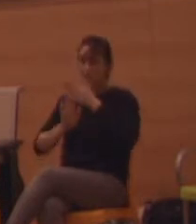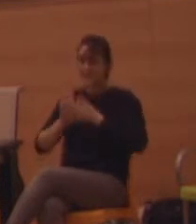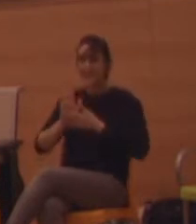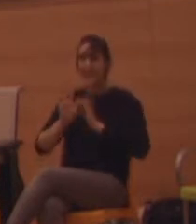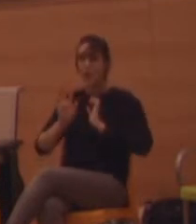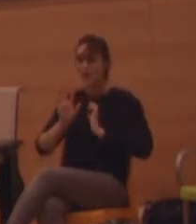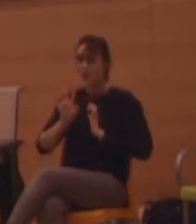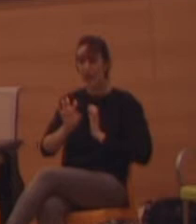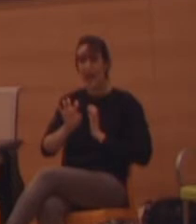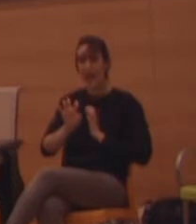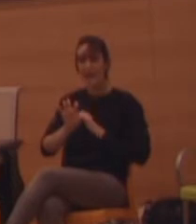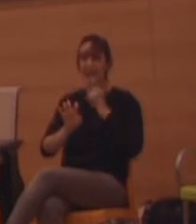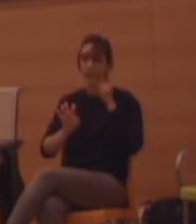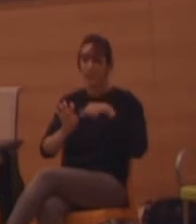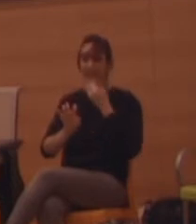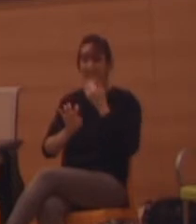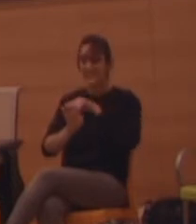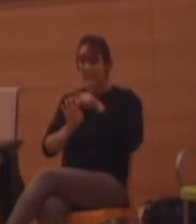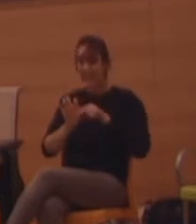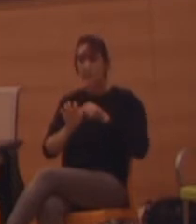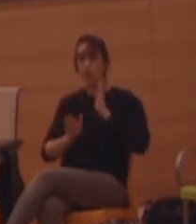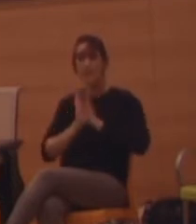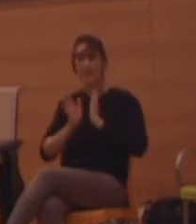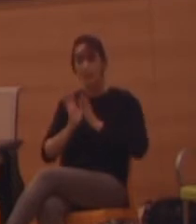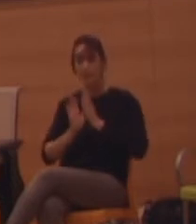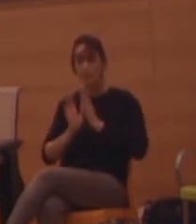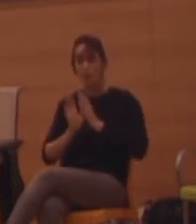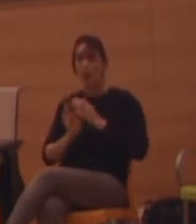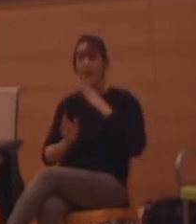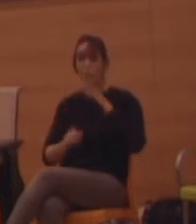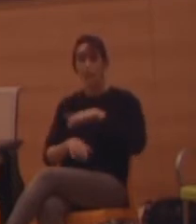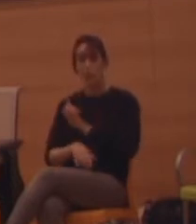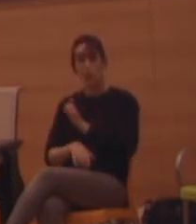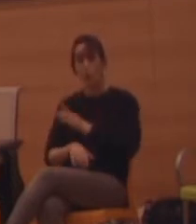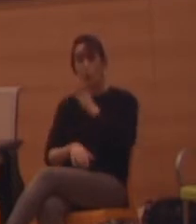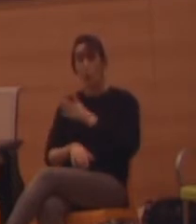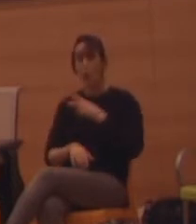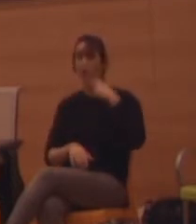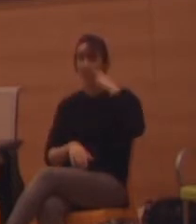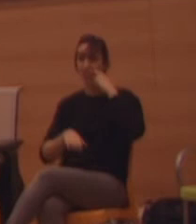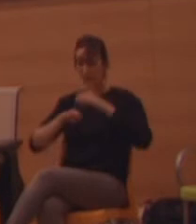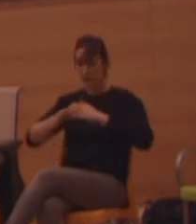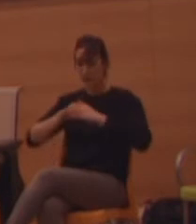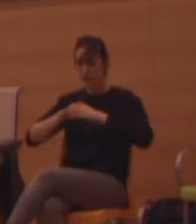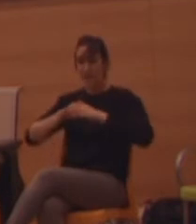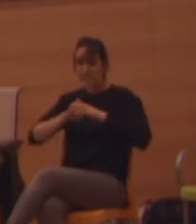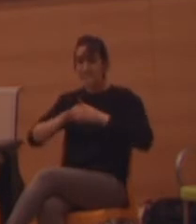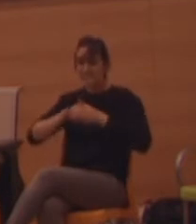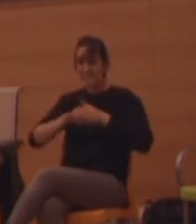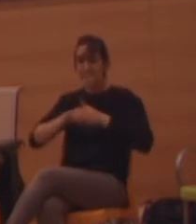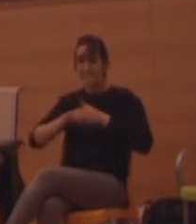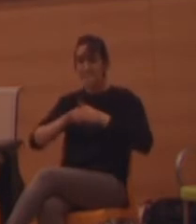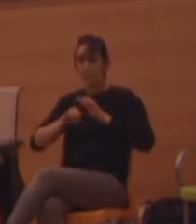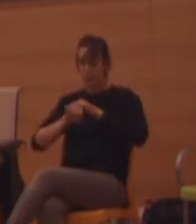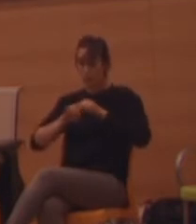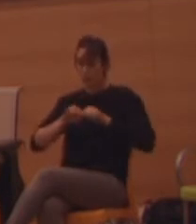en garra, que si no se tratan adecuadamente, pues con el roce del zapato nos van a producir las lesiones en los dedos. Y después